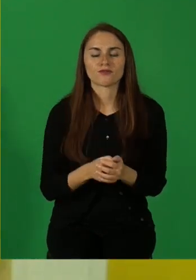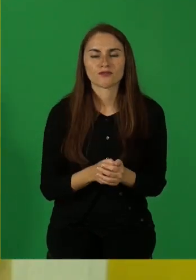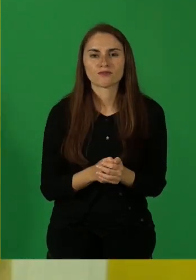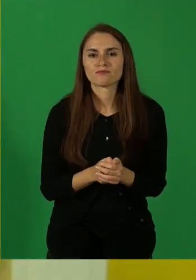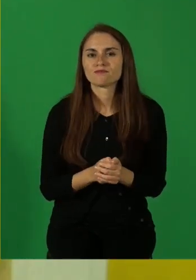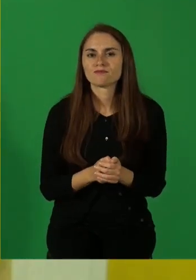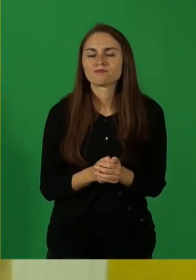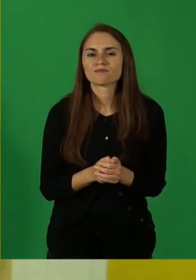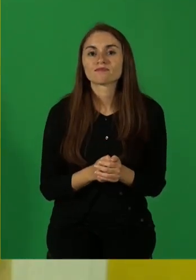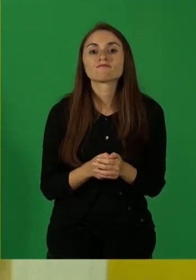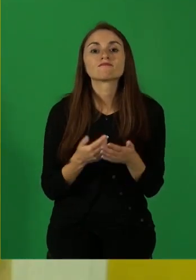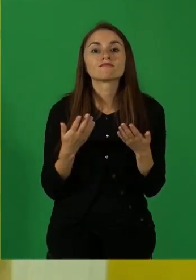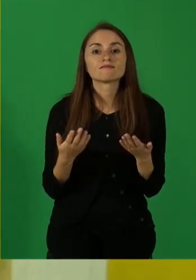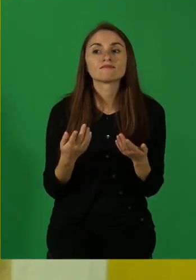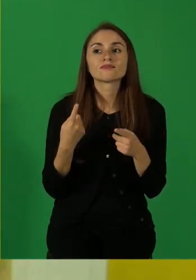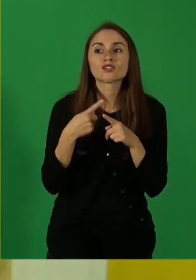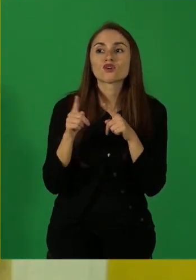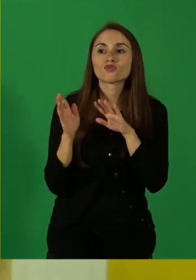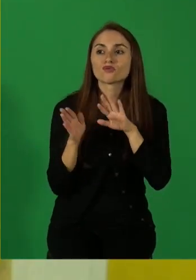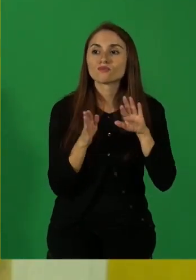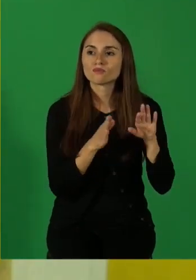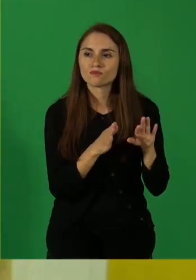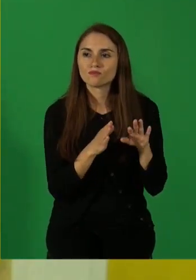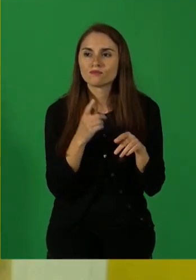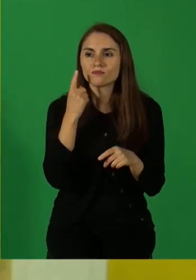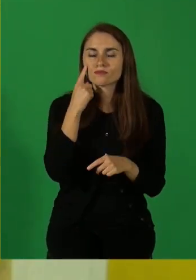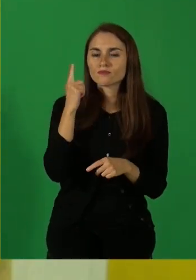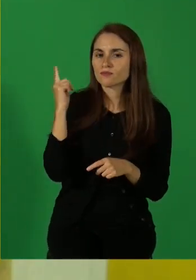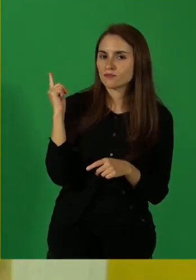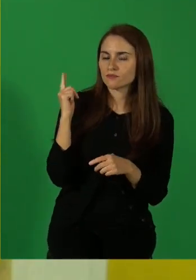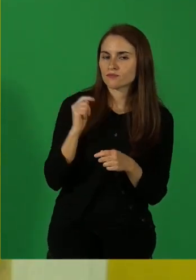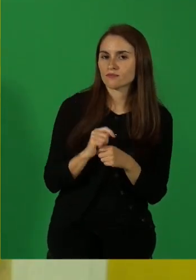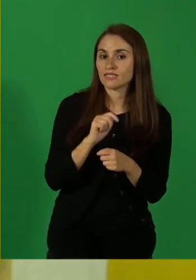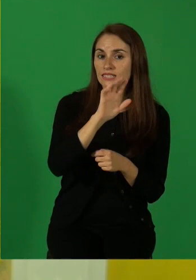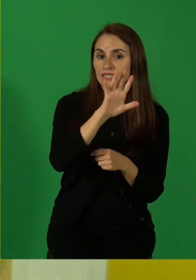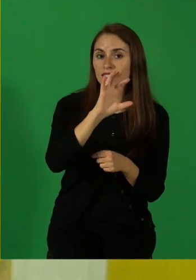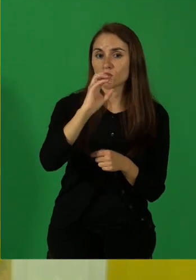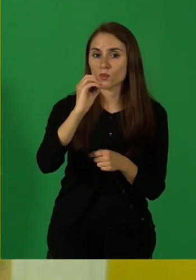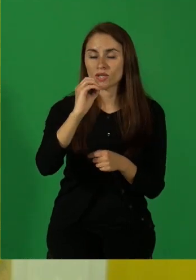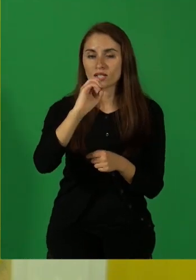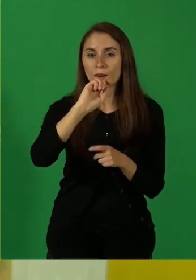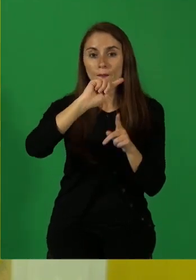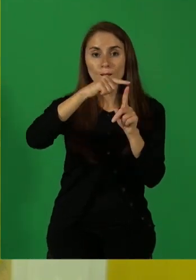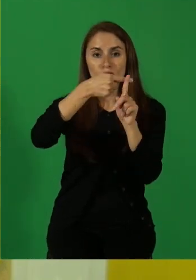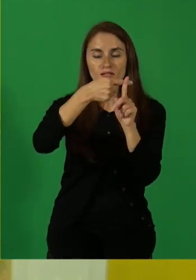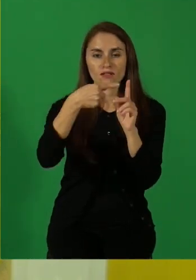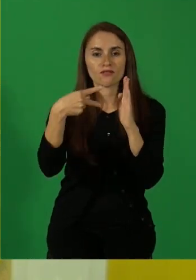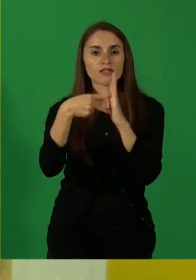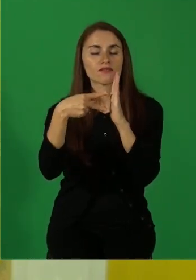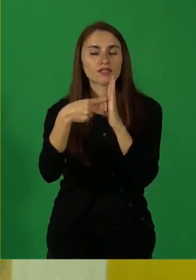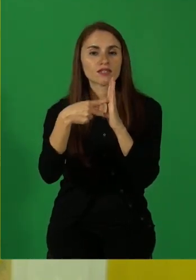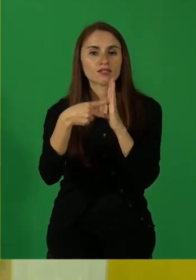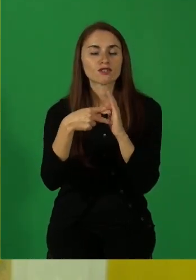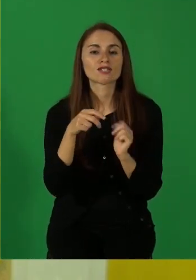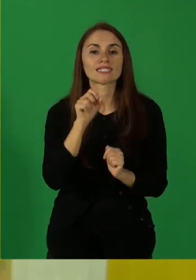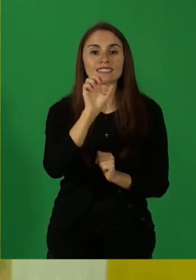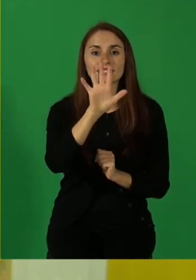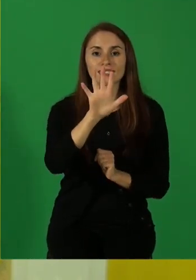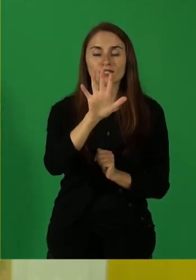Muy bien. Este otro ejercicio. Tenemos 50 positivo dividido en